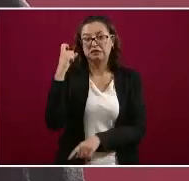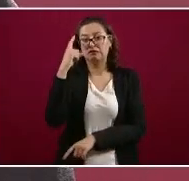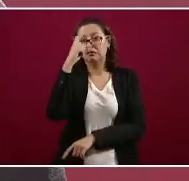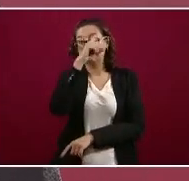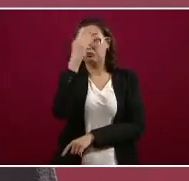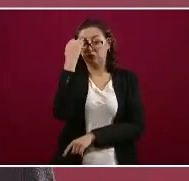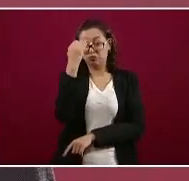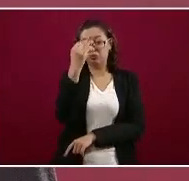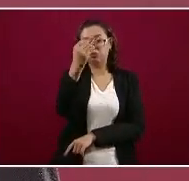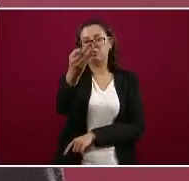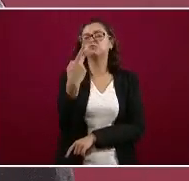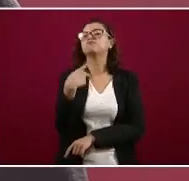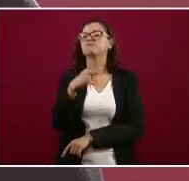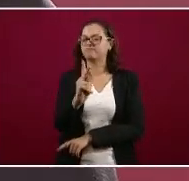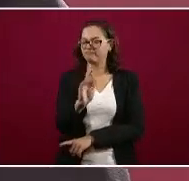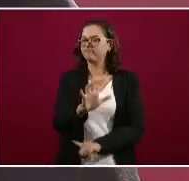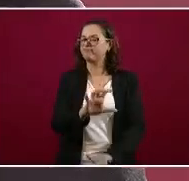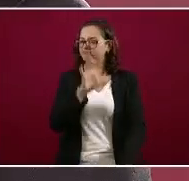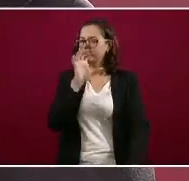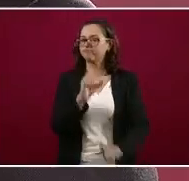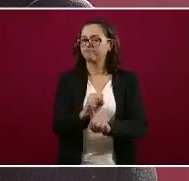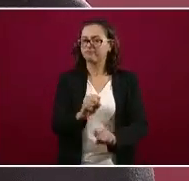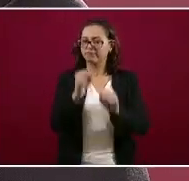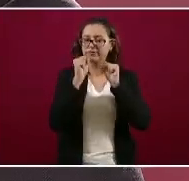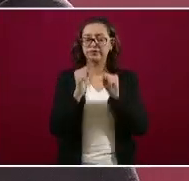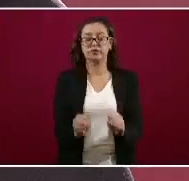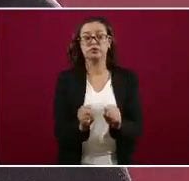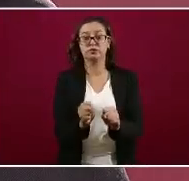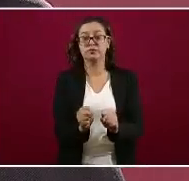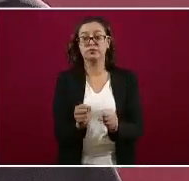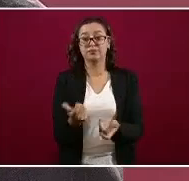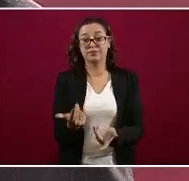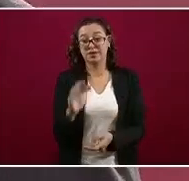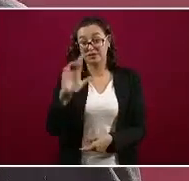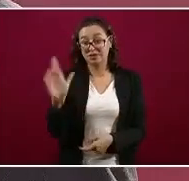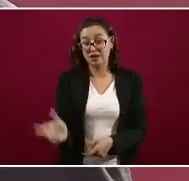acuérdense que tenemos que levantar